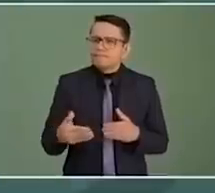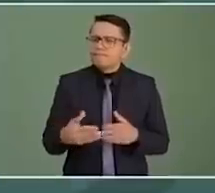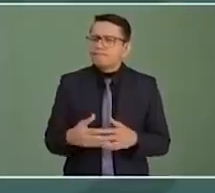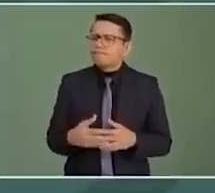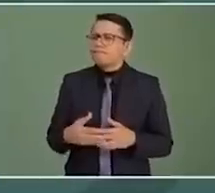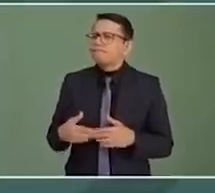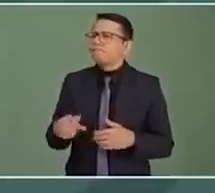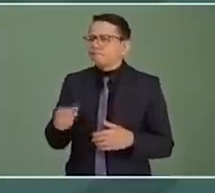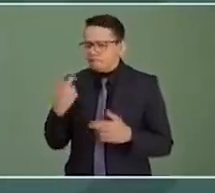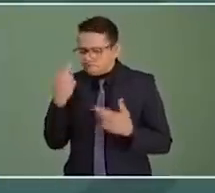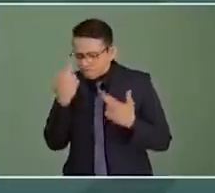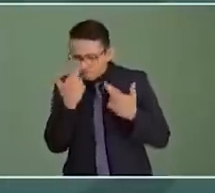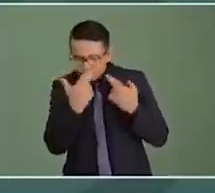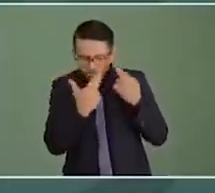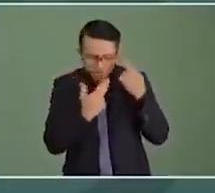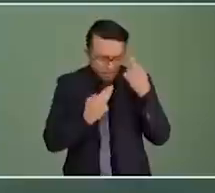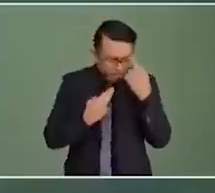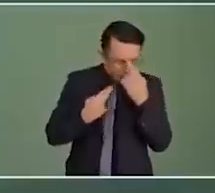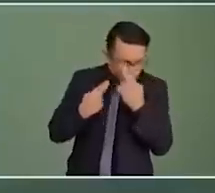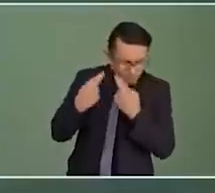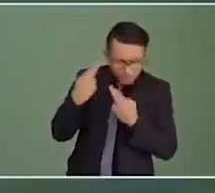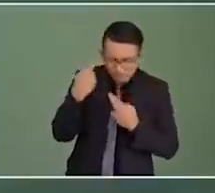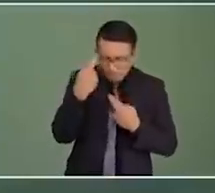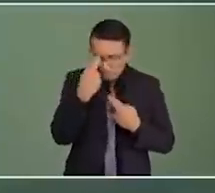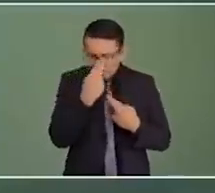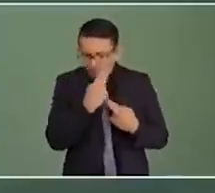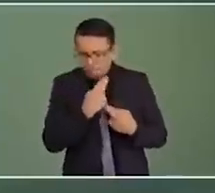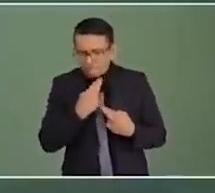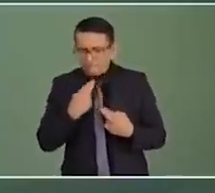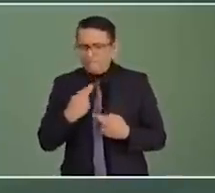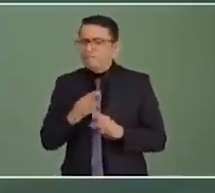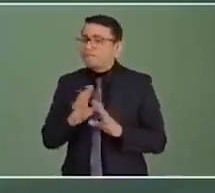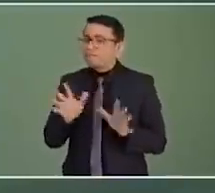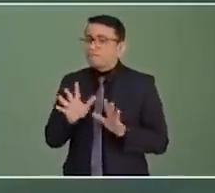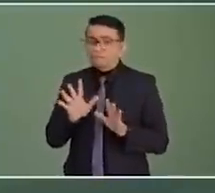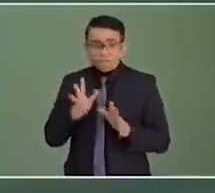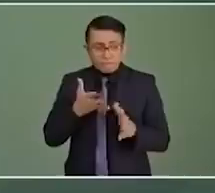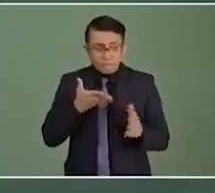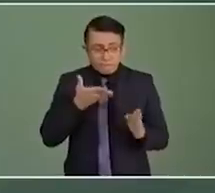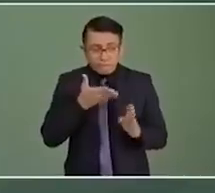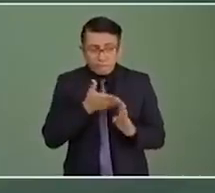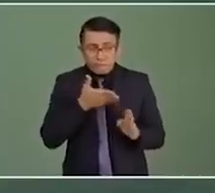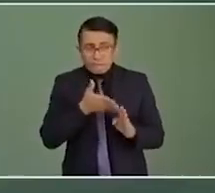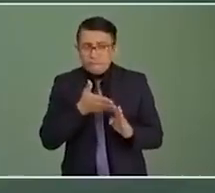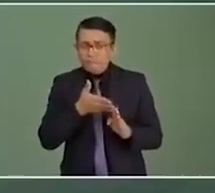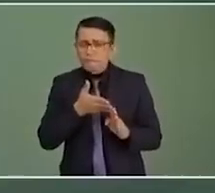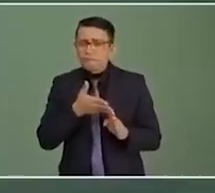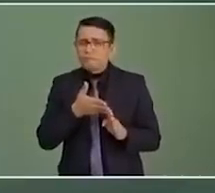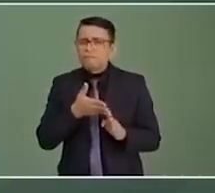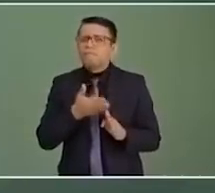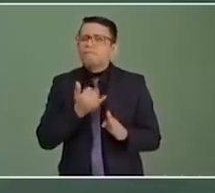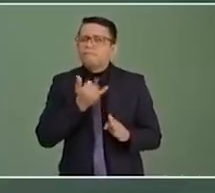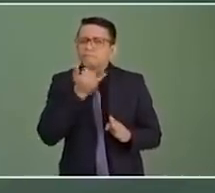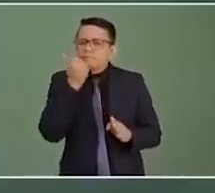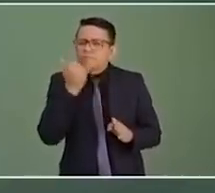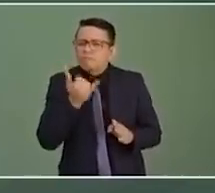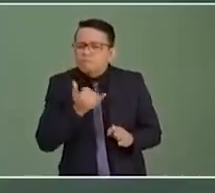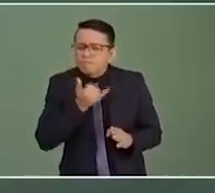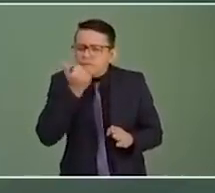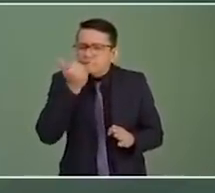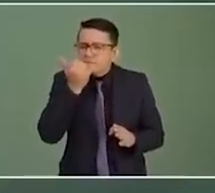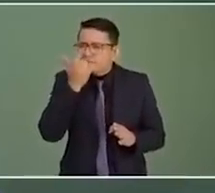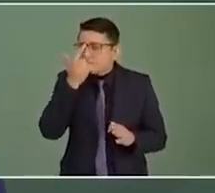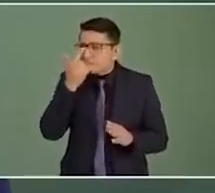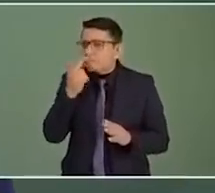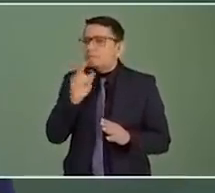analizar de qué se cometen errores y